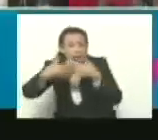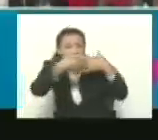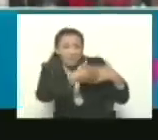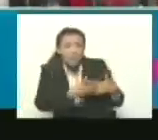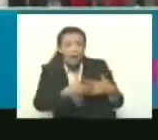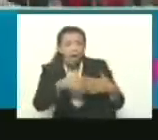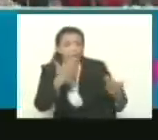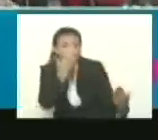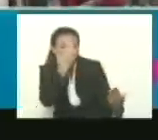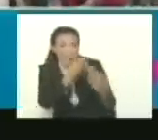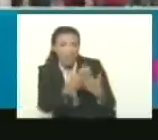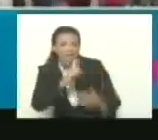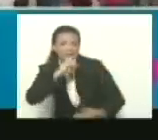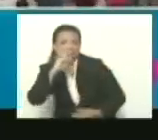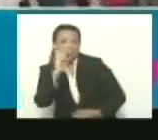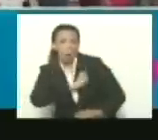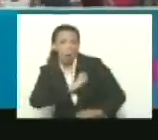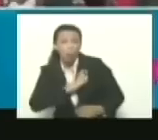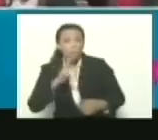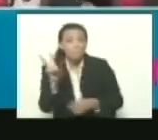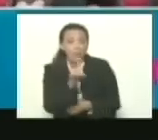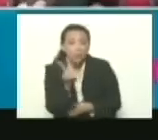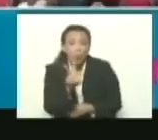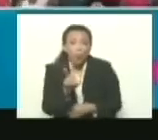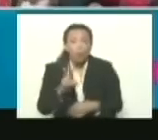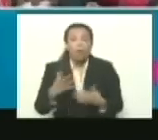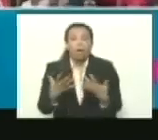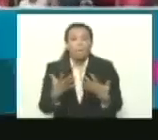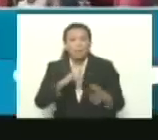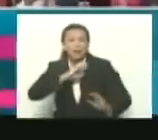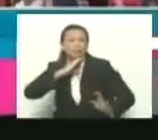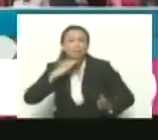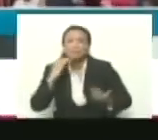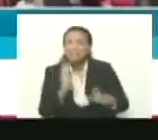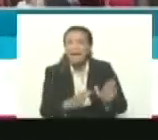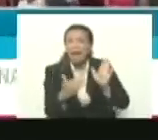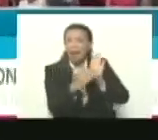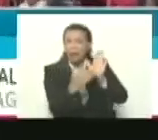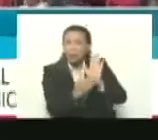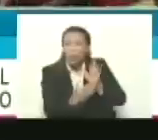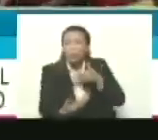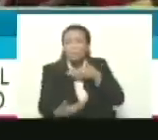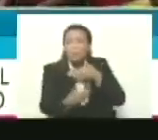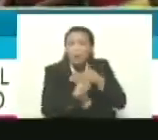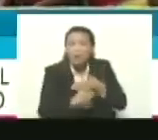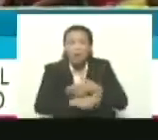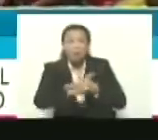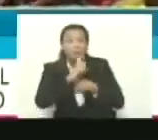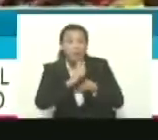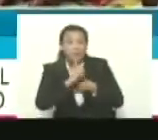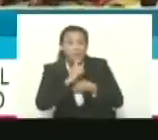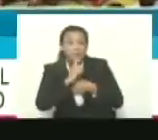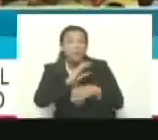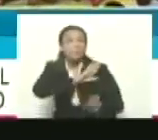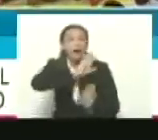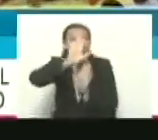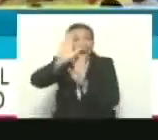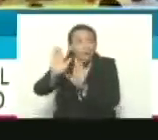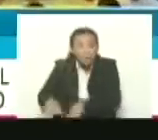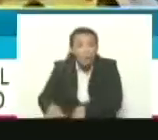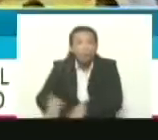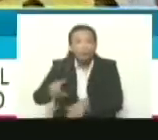para enfrentar el odio que quieren levantar, para repudiar las sanciones, el bloqueo, y para respaldar